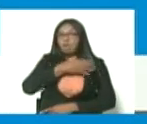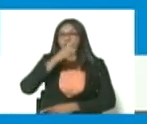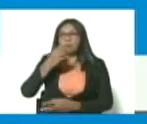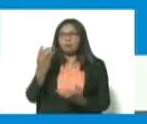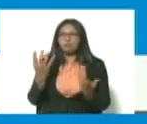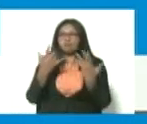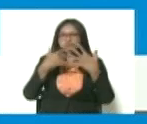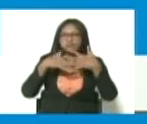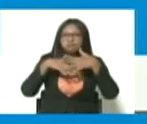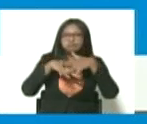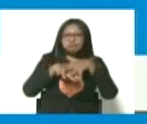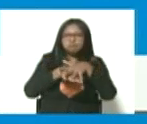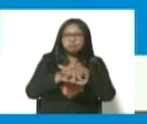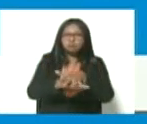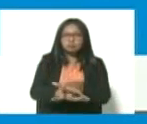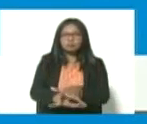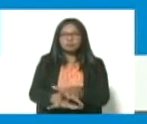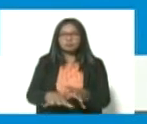van